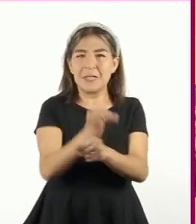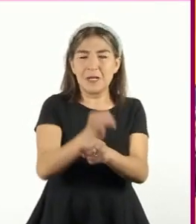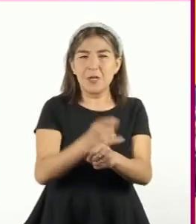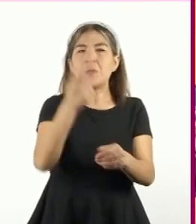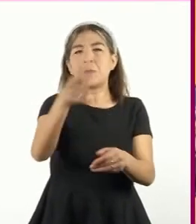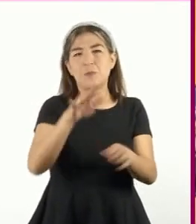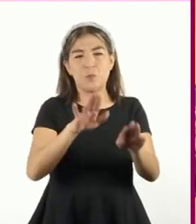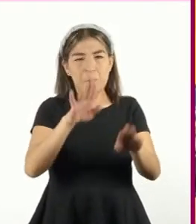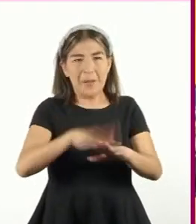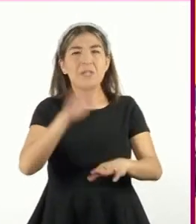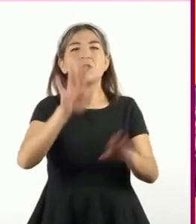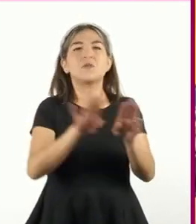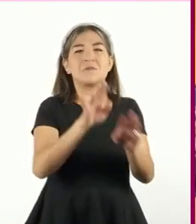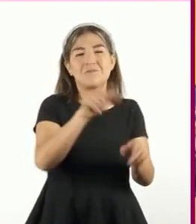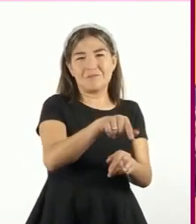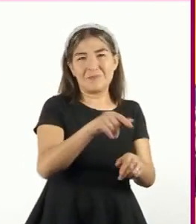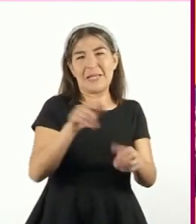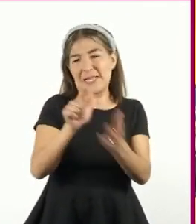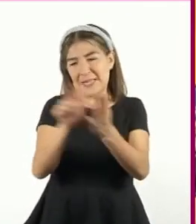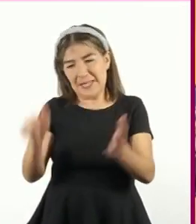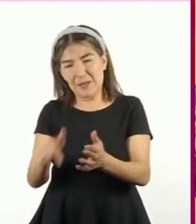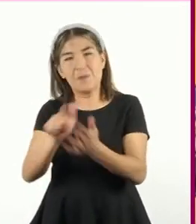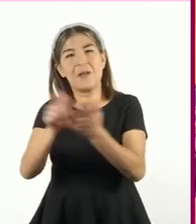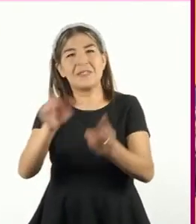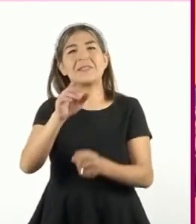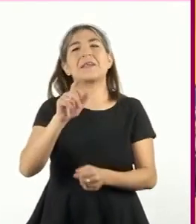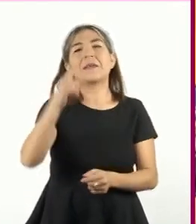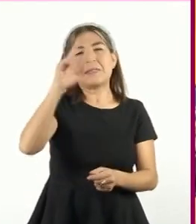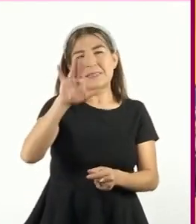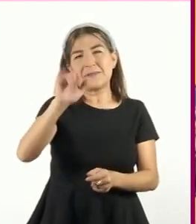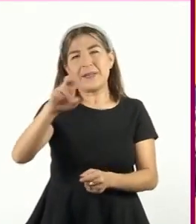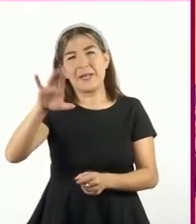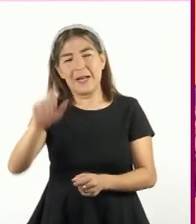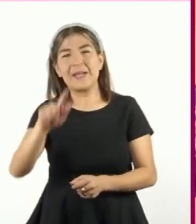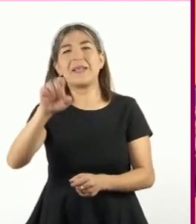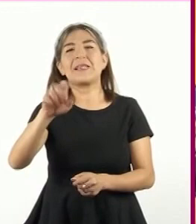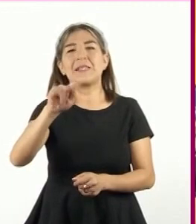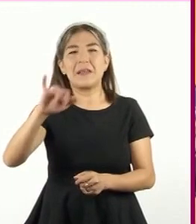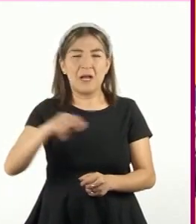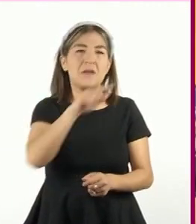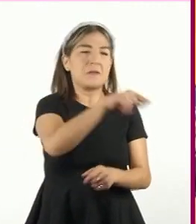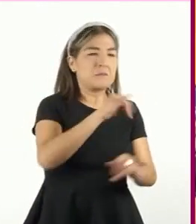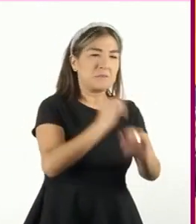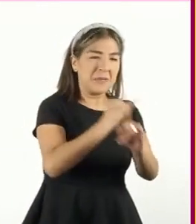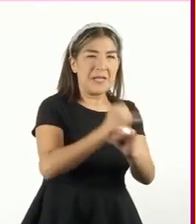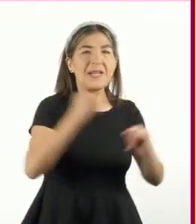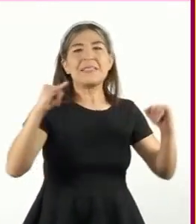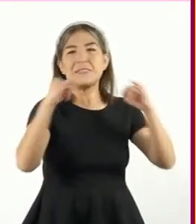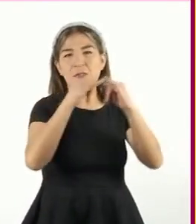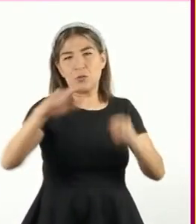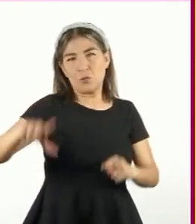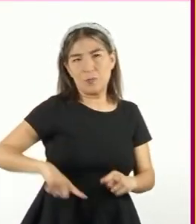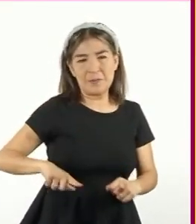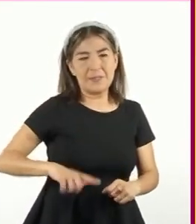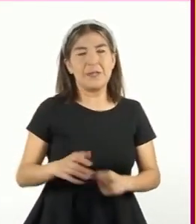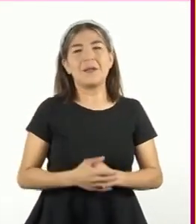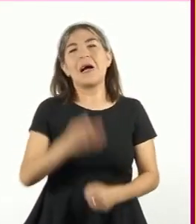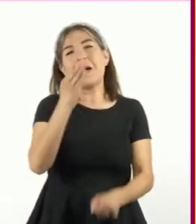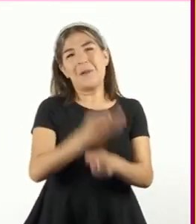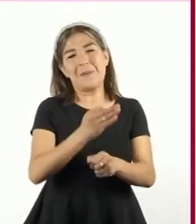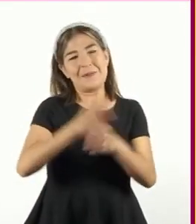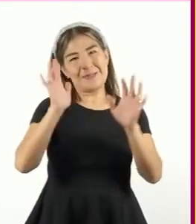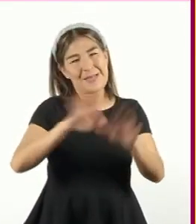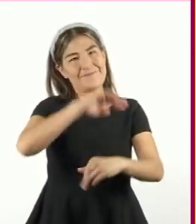fuentes diversas y confiables, su libro de texto y las páginas oficiales de instituciones gubernamentales. Es momento